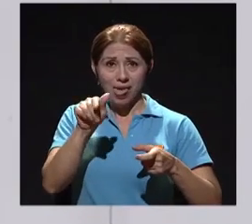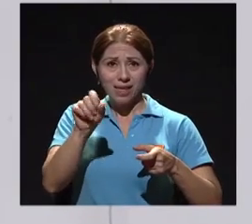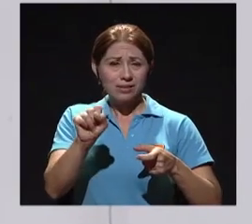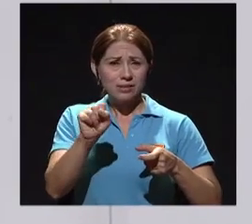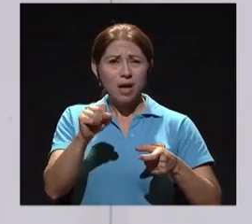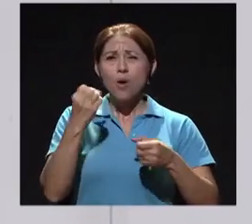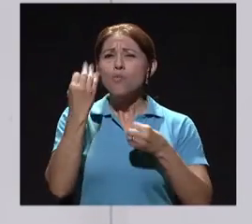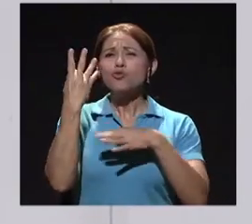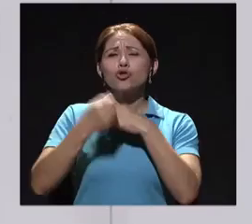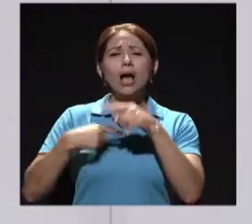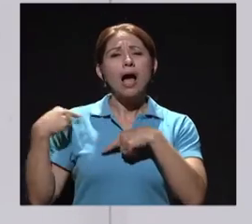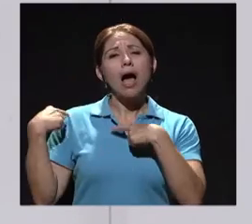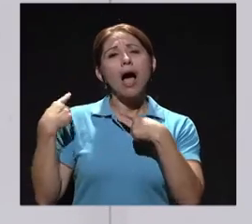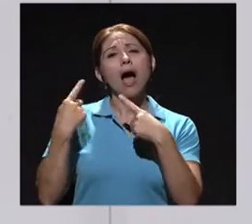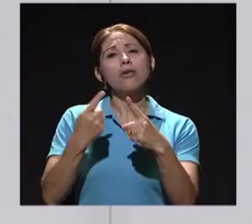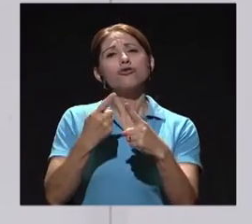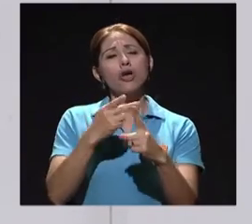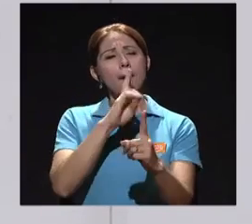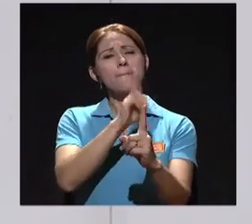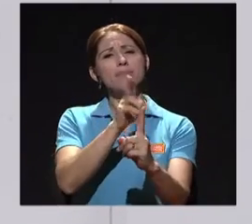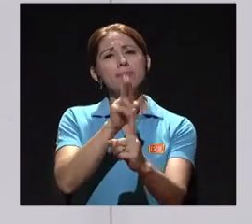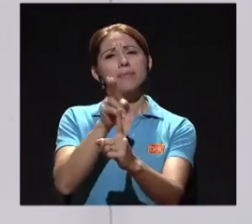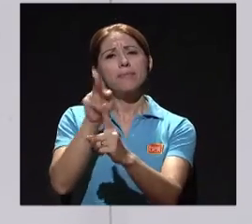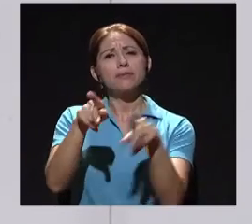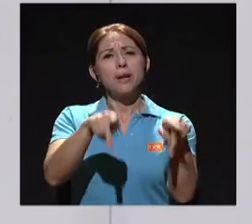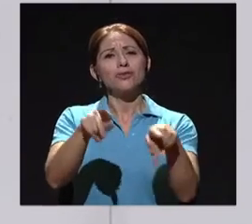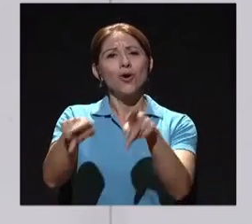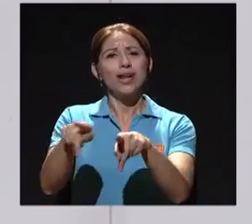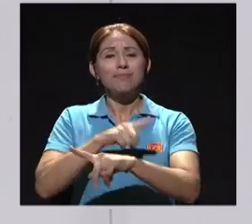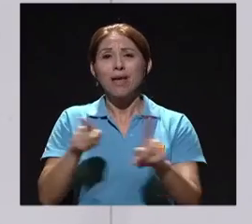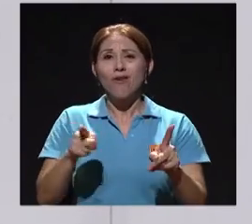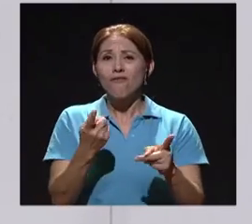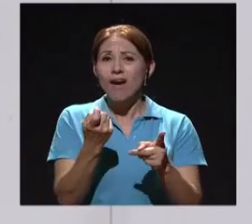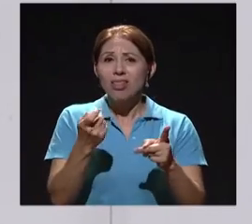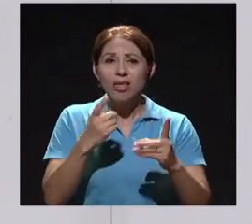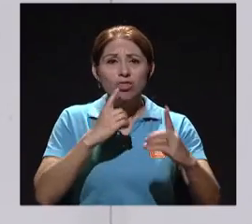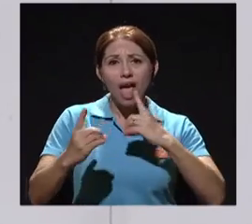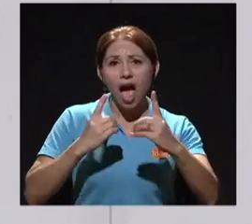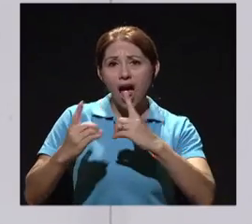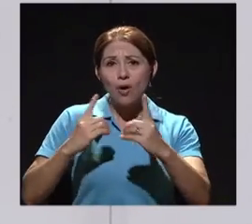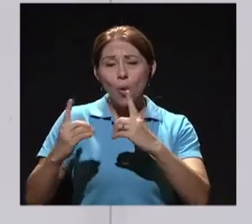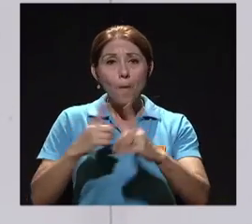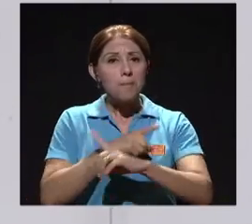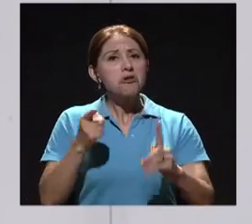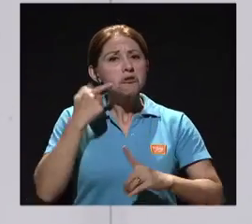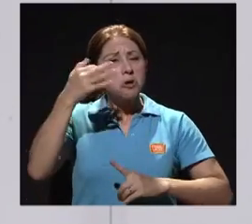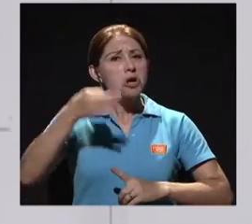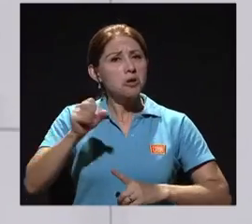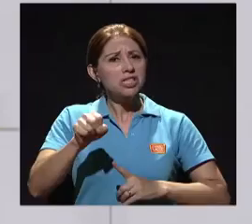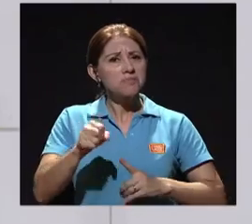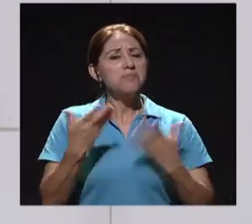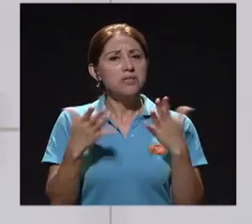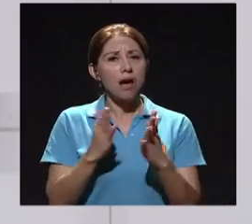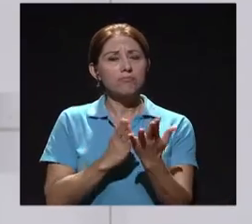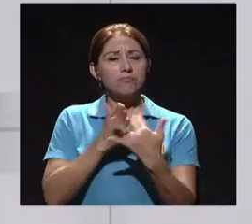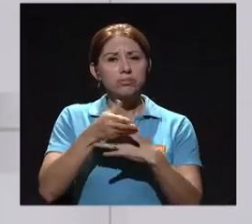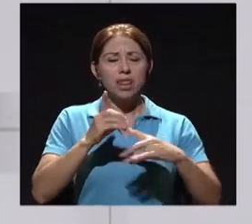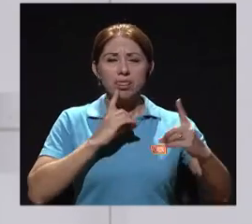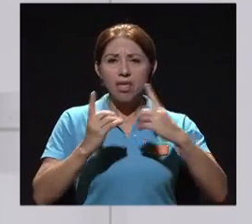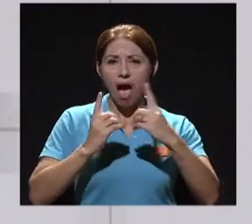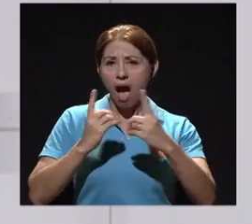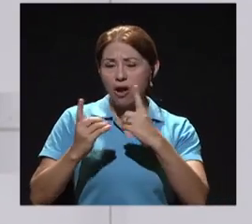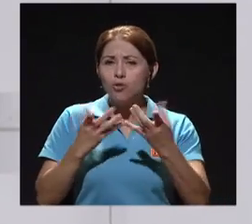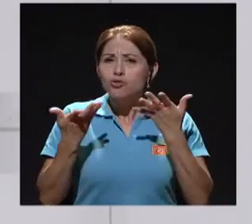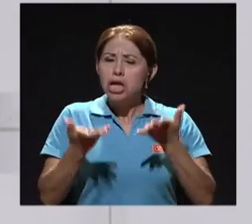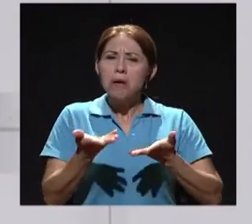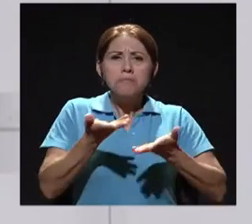personas y obviamente pues no se han abierto a un diálogo pero en términos generales creo que sí que se ha llegado mediante un diálogo se ha